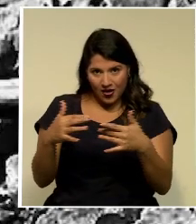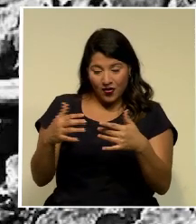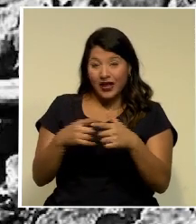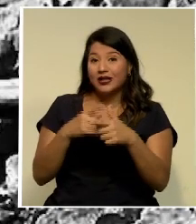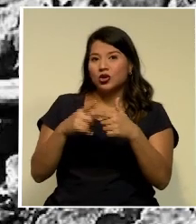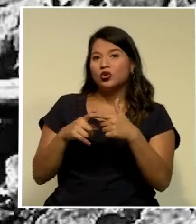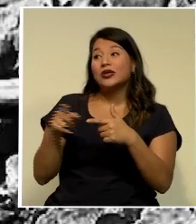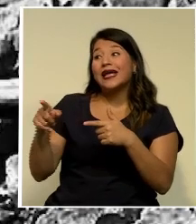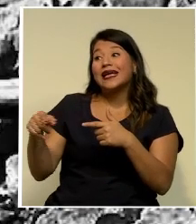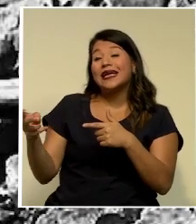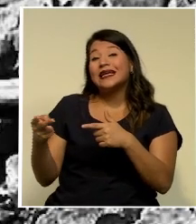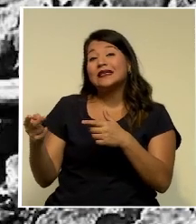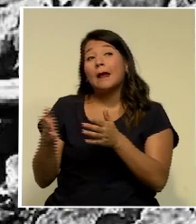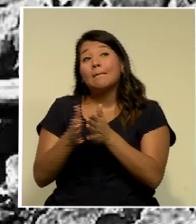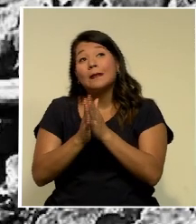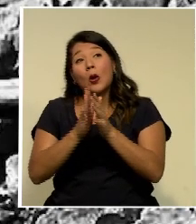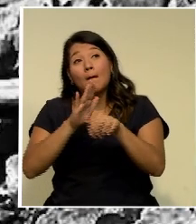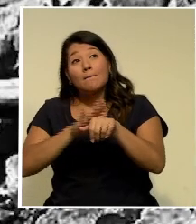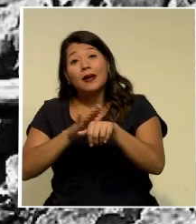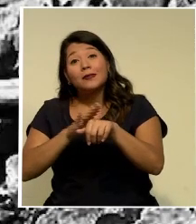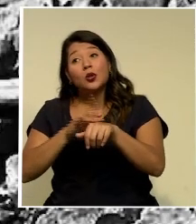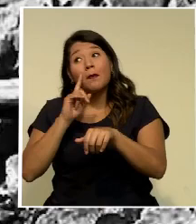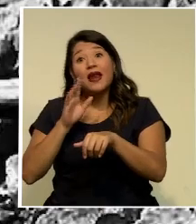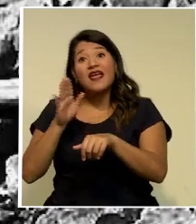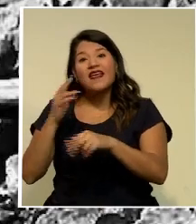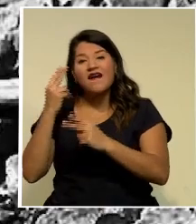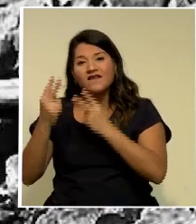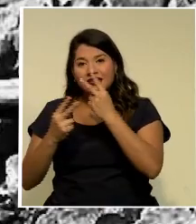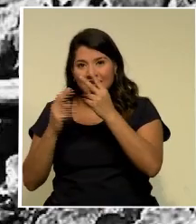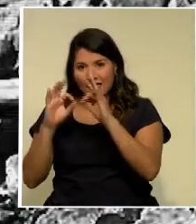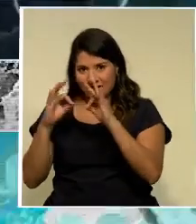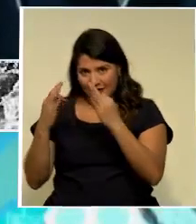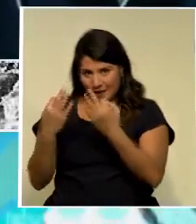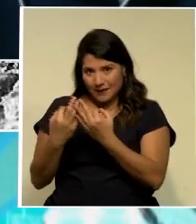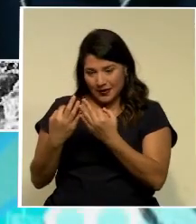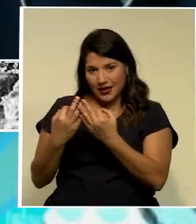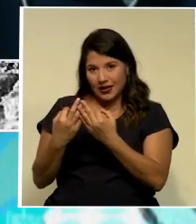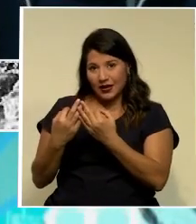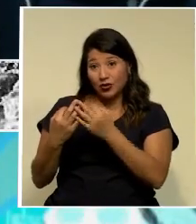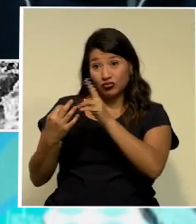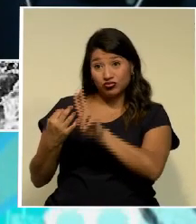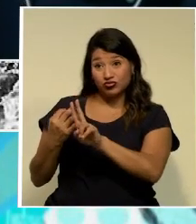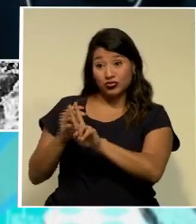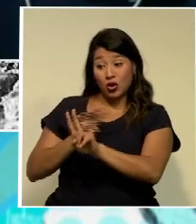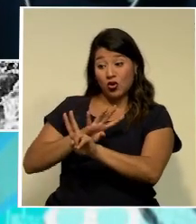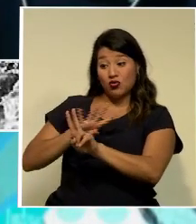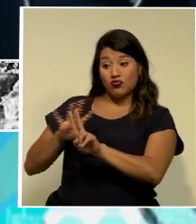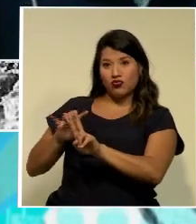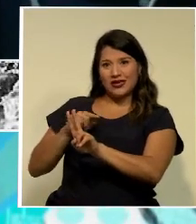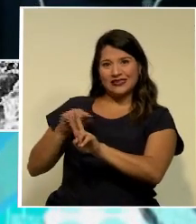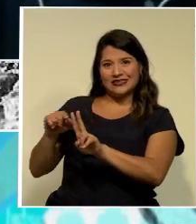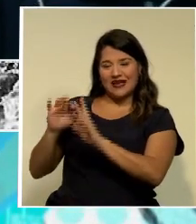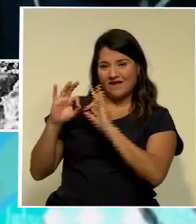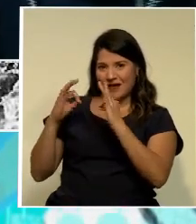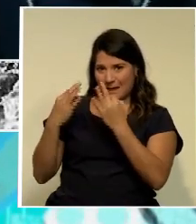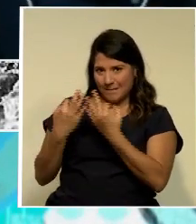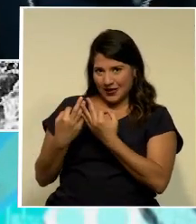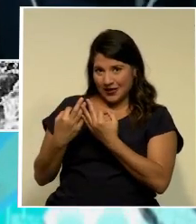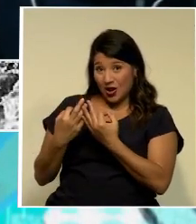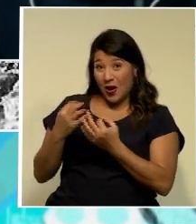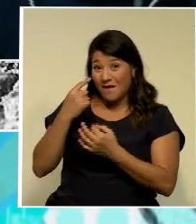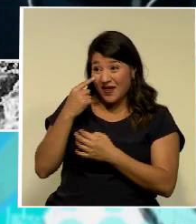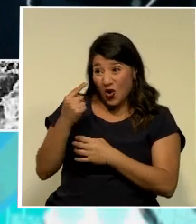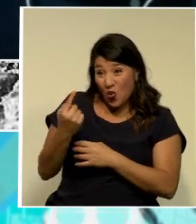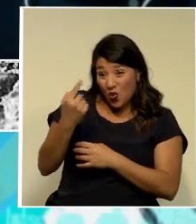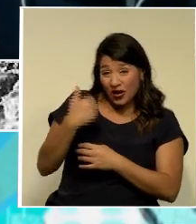ellas pidieron permiso para poder ir a visitar a sus familiares. Esas que están atrás son miembros de su familia. Si te das cuenta, hay una que anda armada y